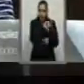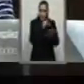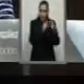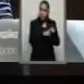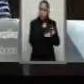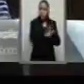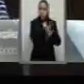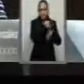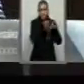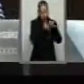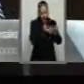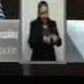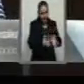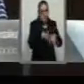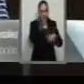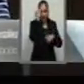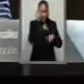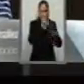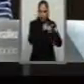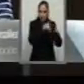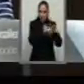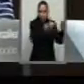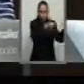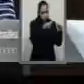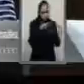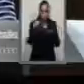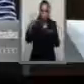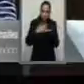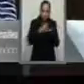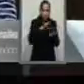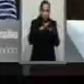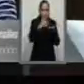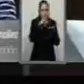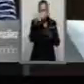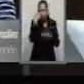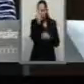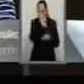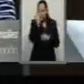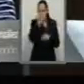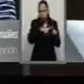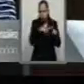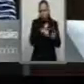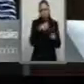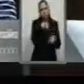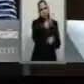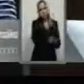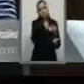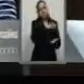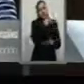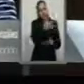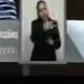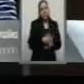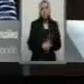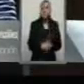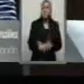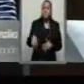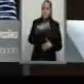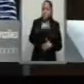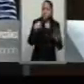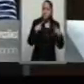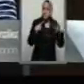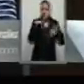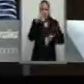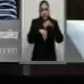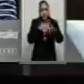darle acompañamiento a este proceso. Las fuerzas que sumemos votos para alcanzar la mayoría calificada, podemos mostrarle